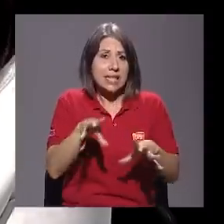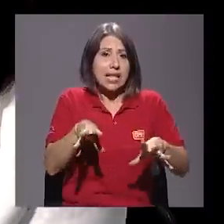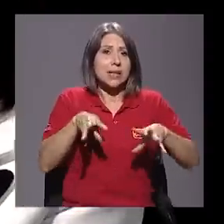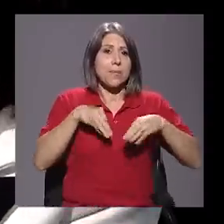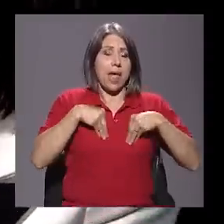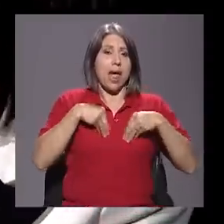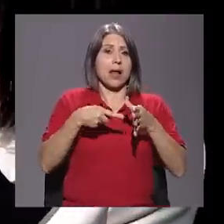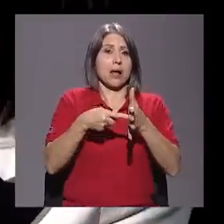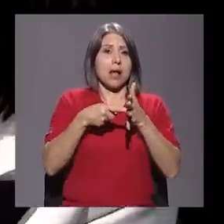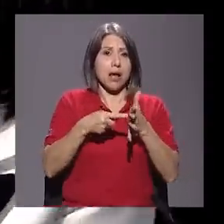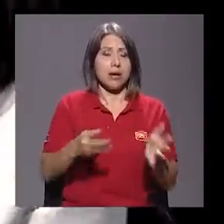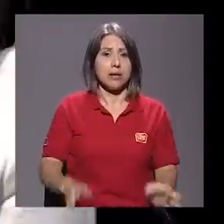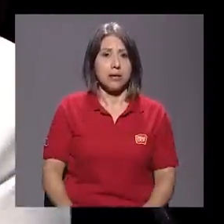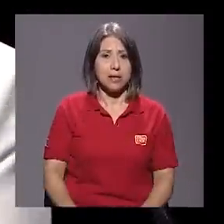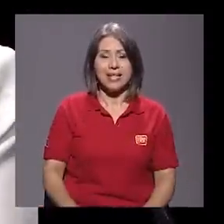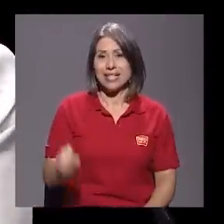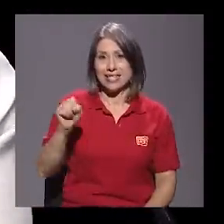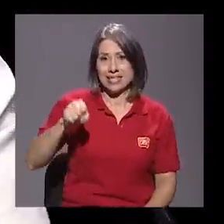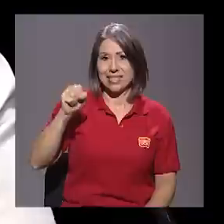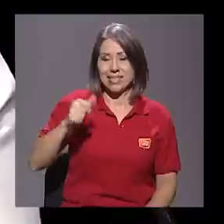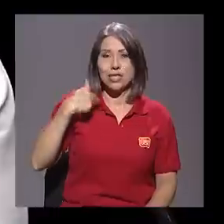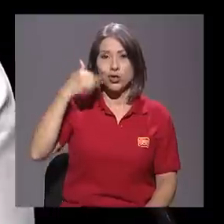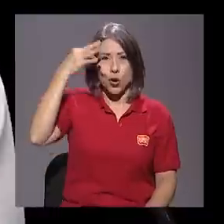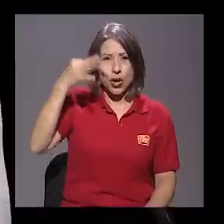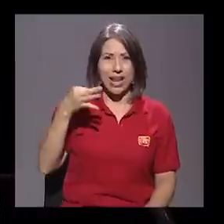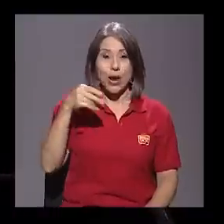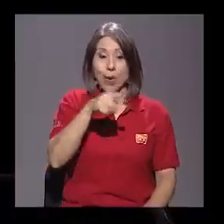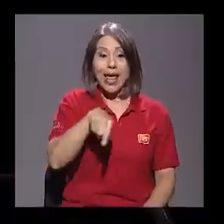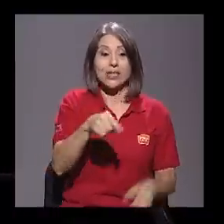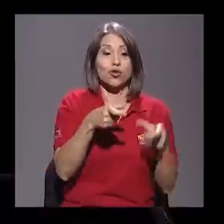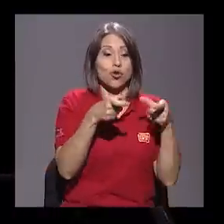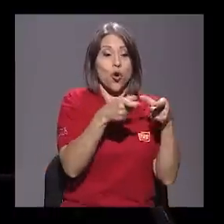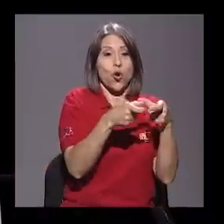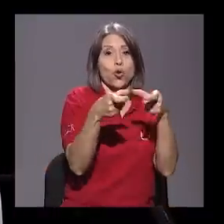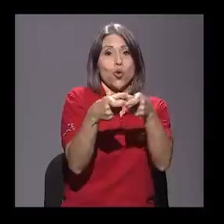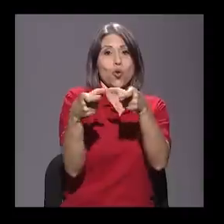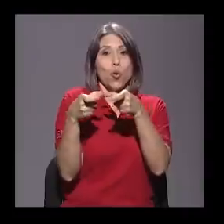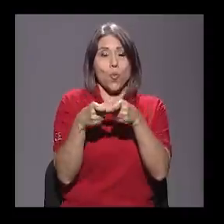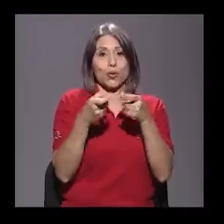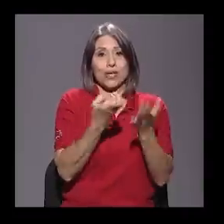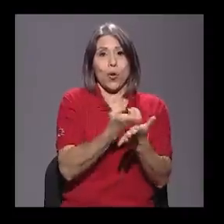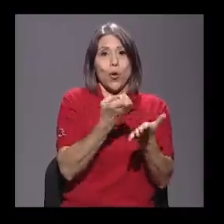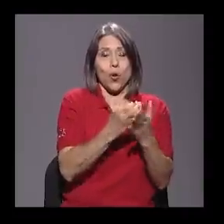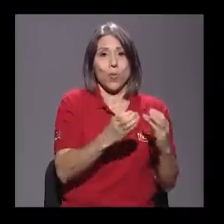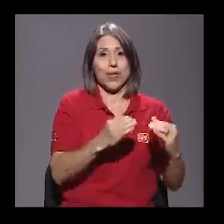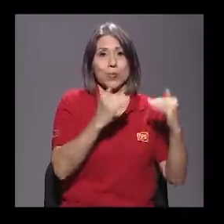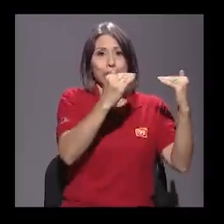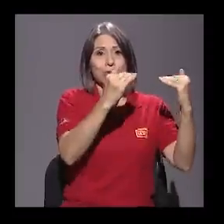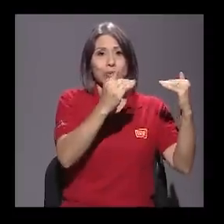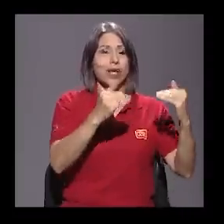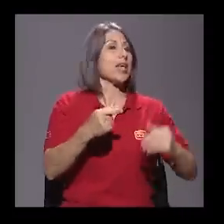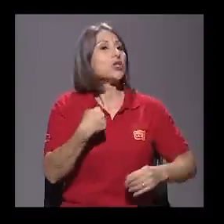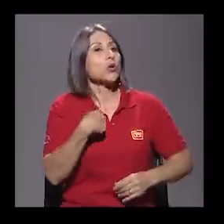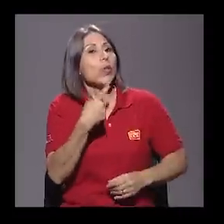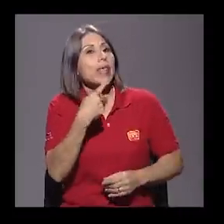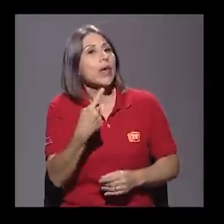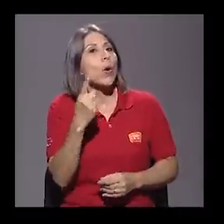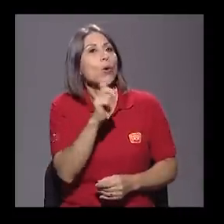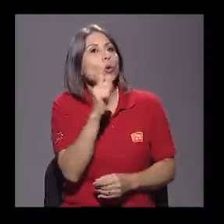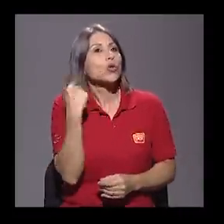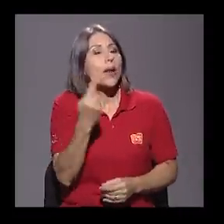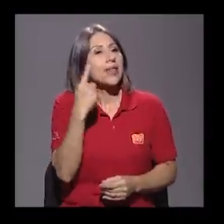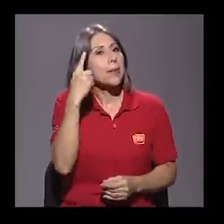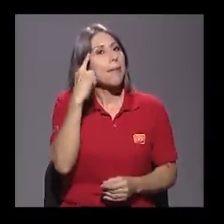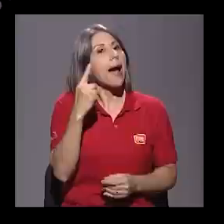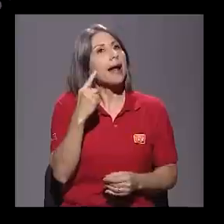Sí, digamos, yo creo que esos sectores o esas élites económicas... Digo, para no aspirar, sino para poder concretar verdaderamente